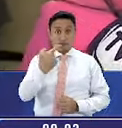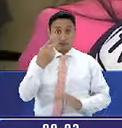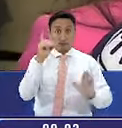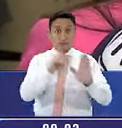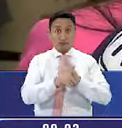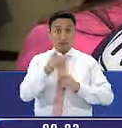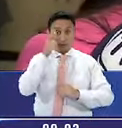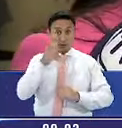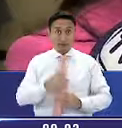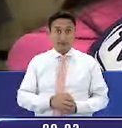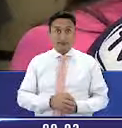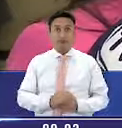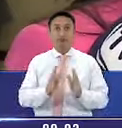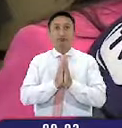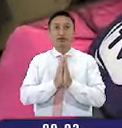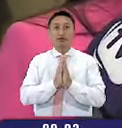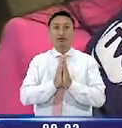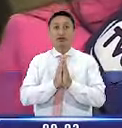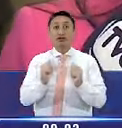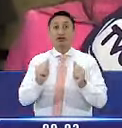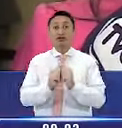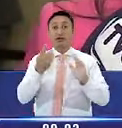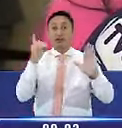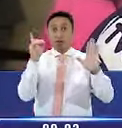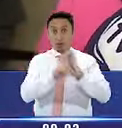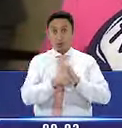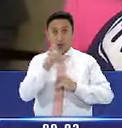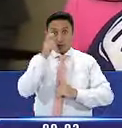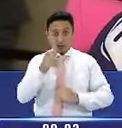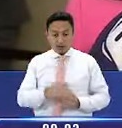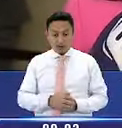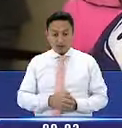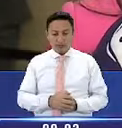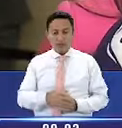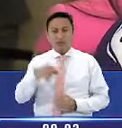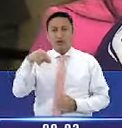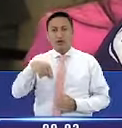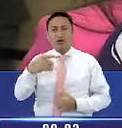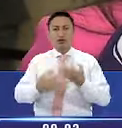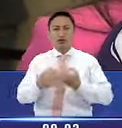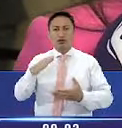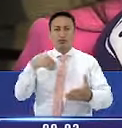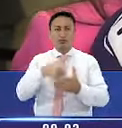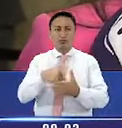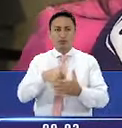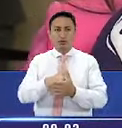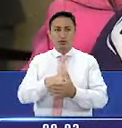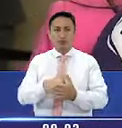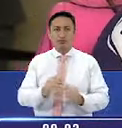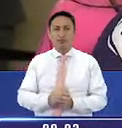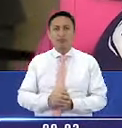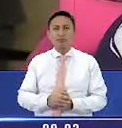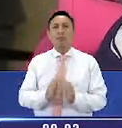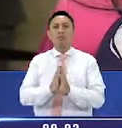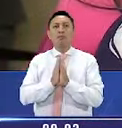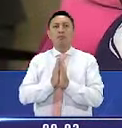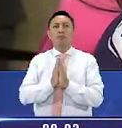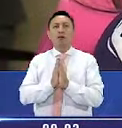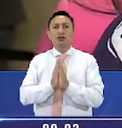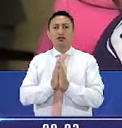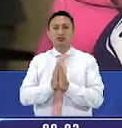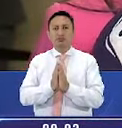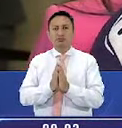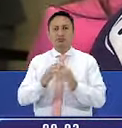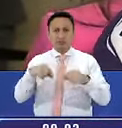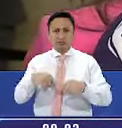Que nosotros vamos a pedir, más la denuncia que se va a presentar en fiscalía por obstrucción a la justicia, es pedir que se